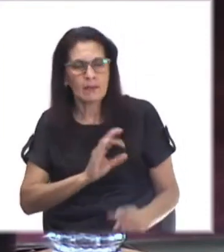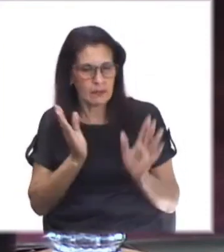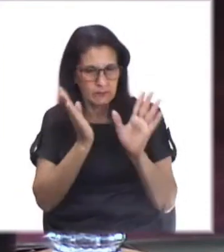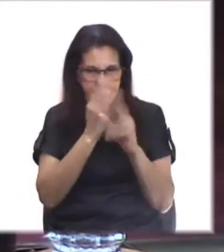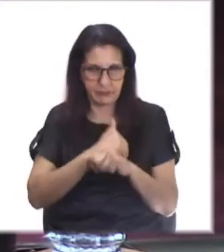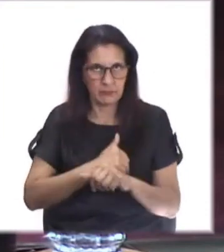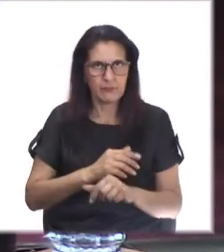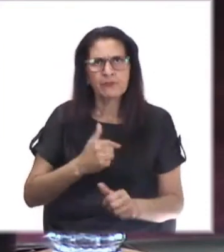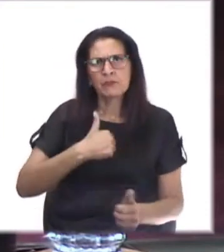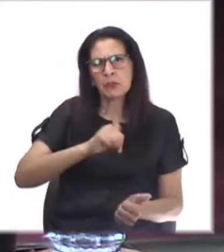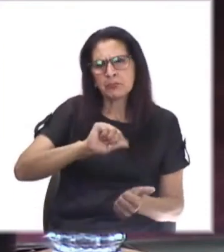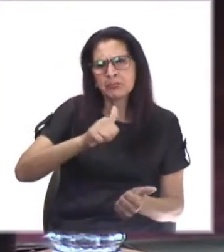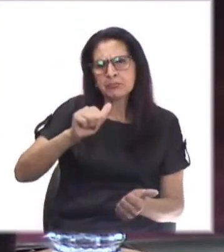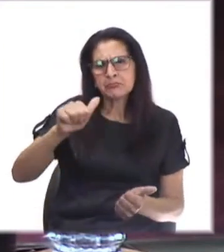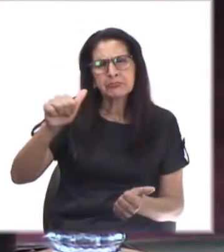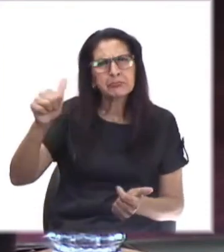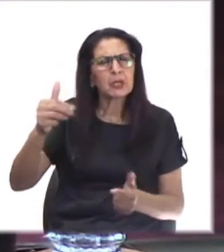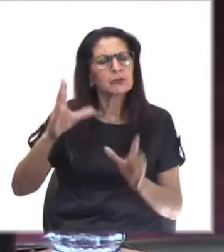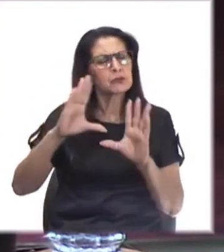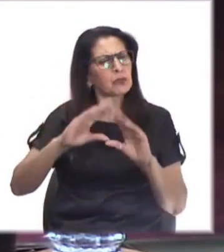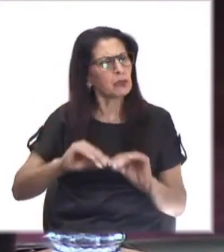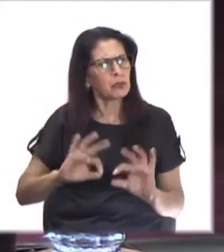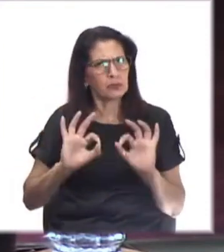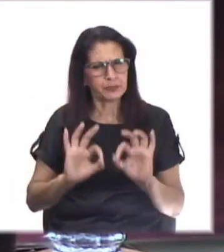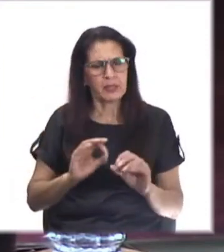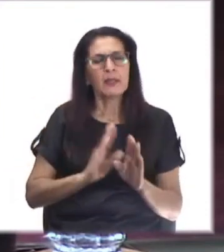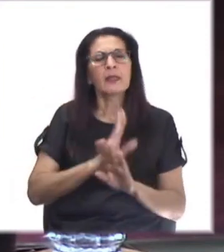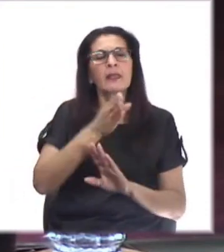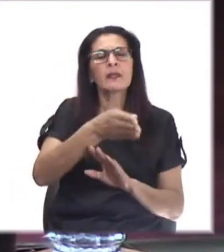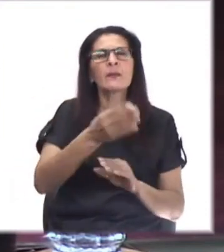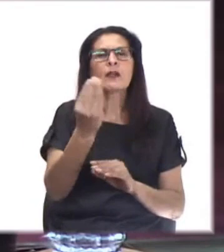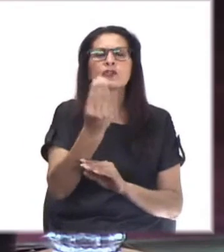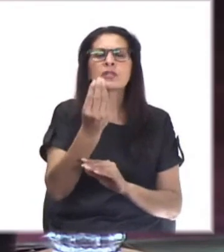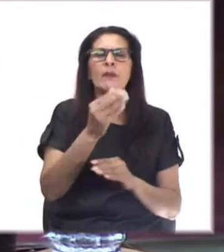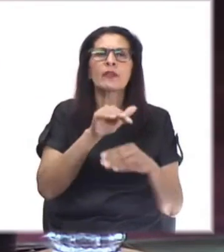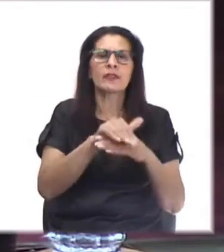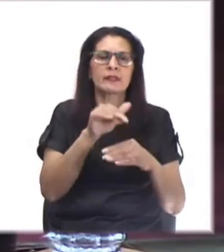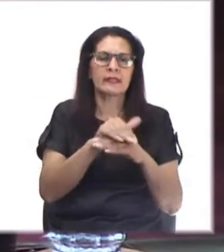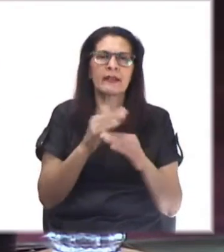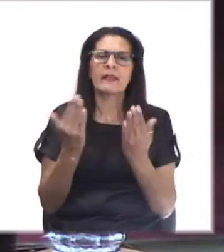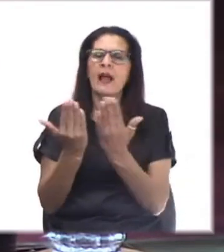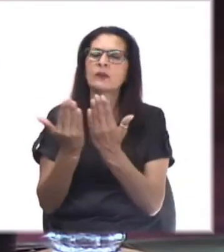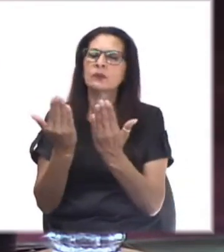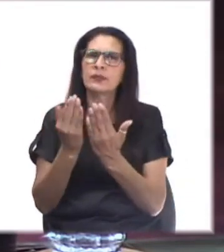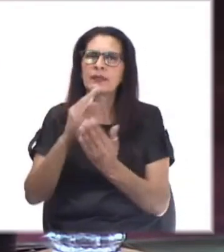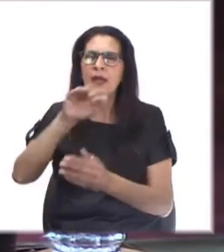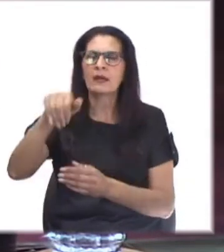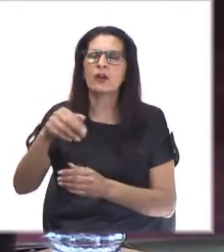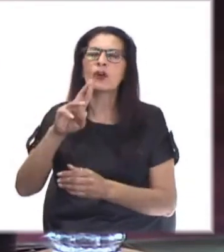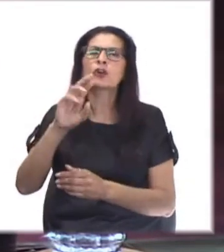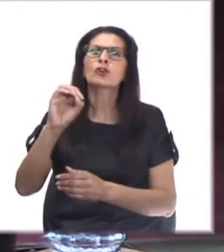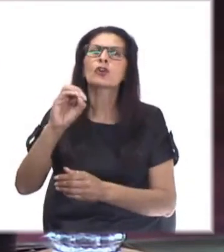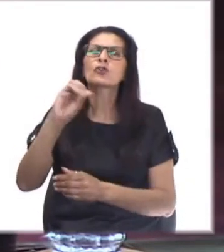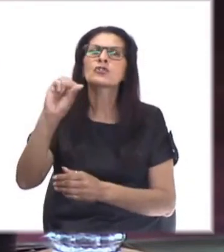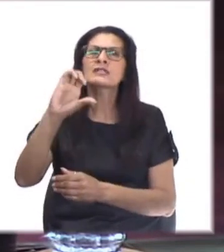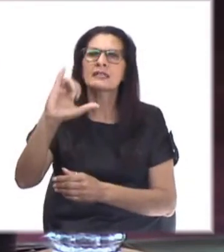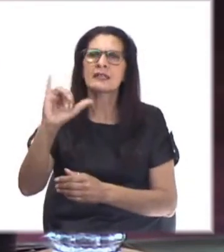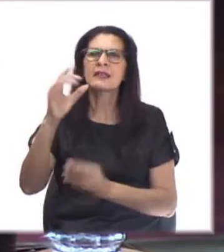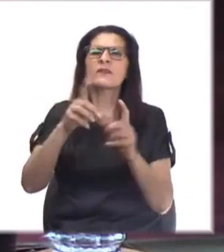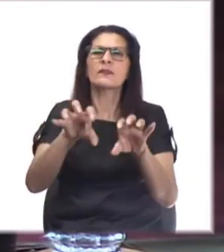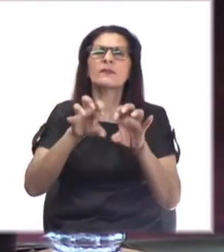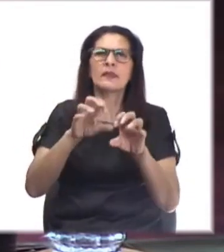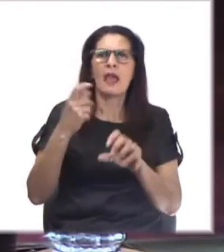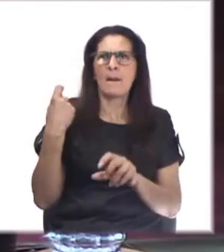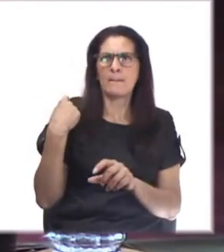salvé todos con nota. Iba los sábados de tarde a estudiar a la casa de Juanjo Rossi, que vivía en Pocitos, el padre